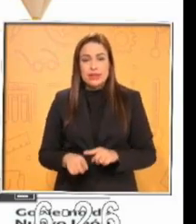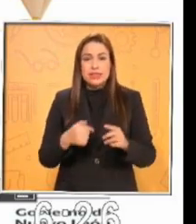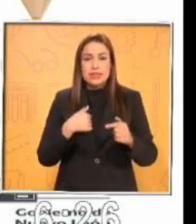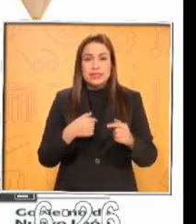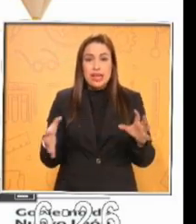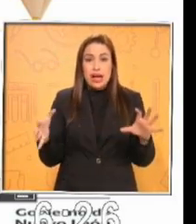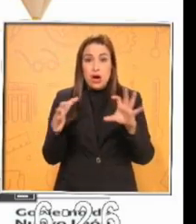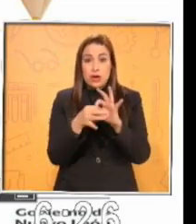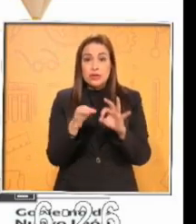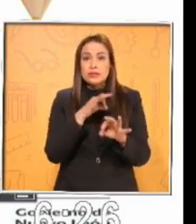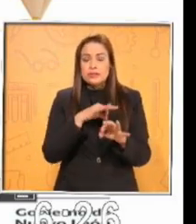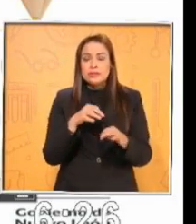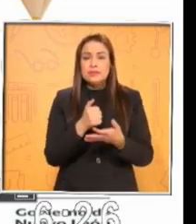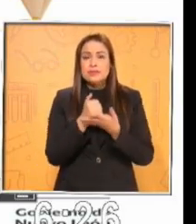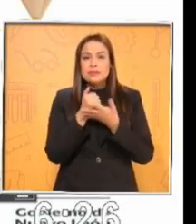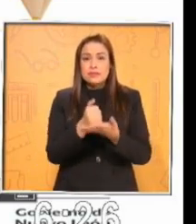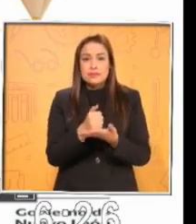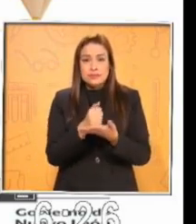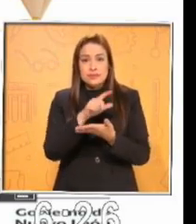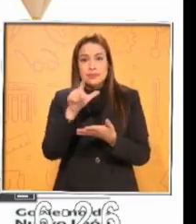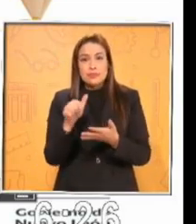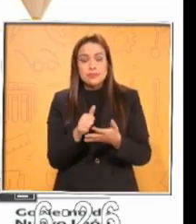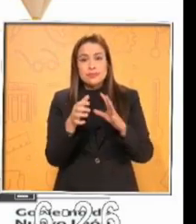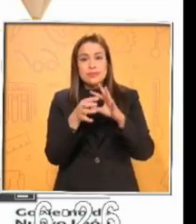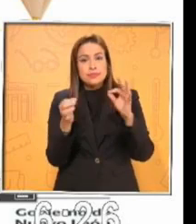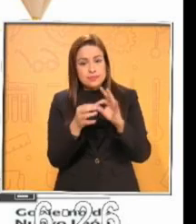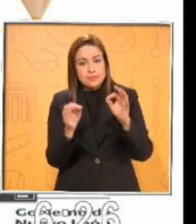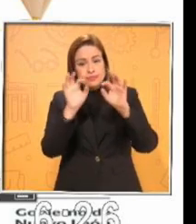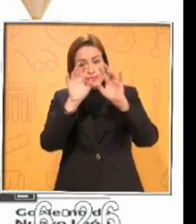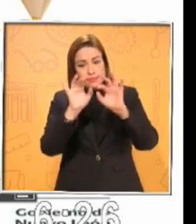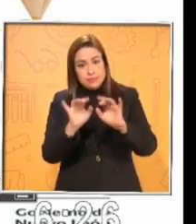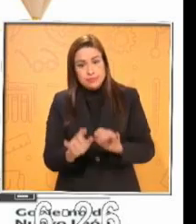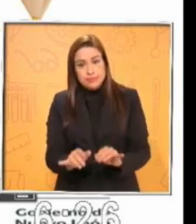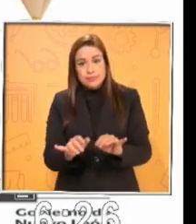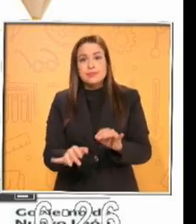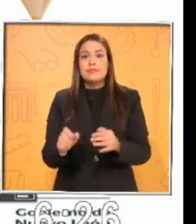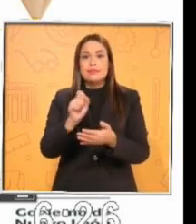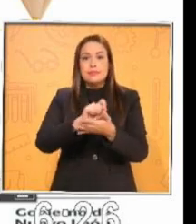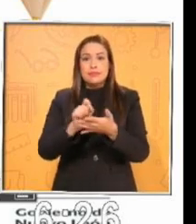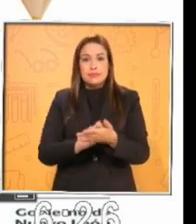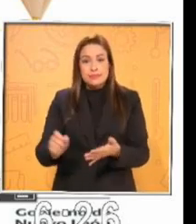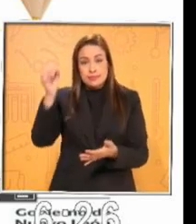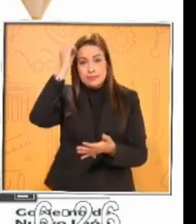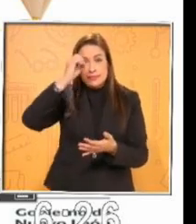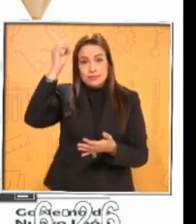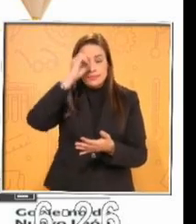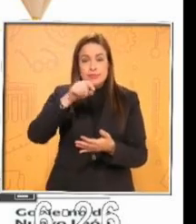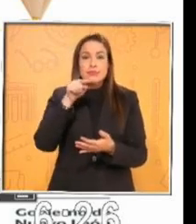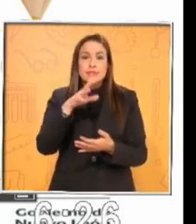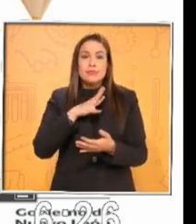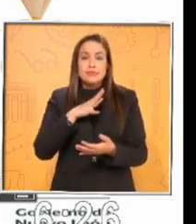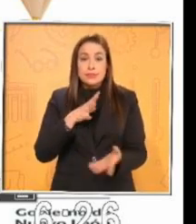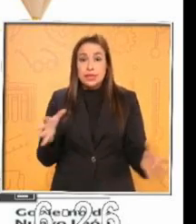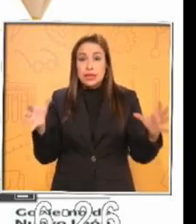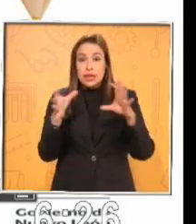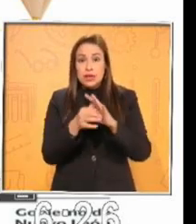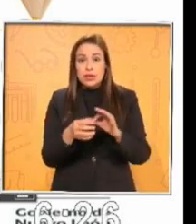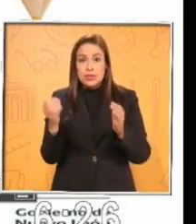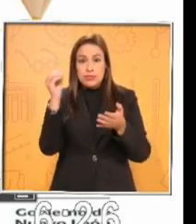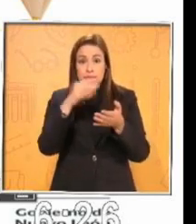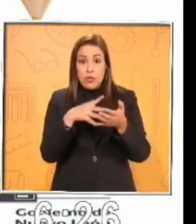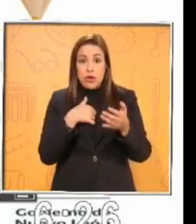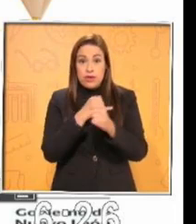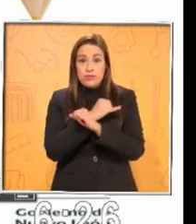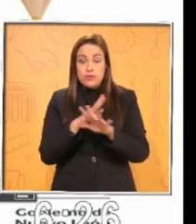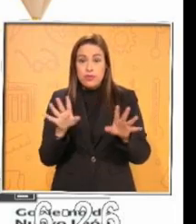nos pueden ayudar a redactar nuestro artículo de opinión. Hay conectores para agregar información, como además que